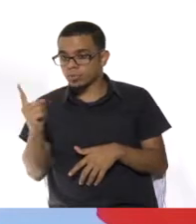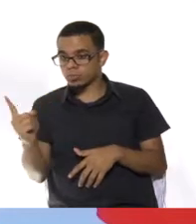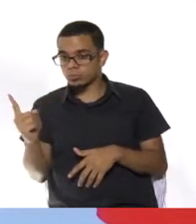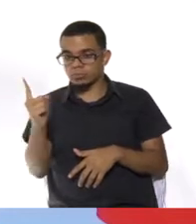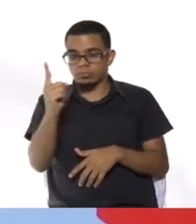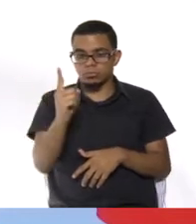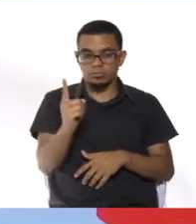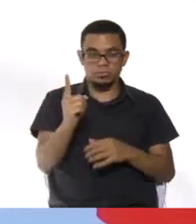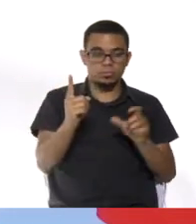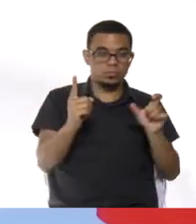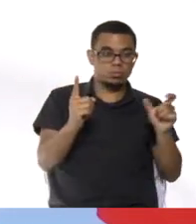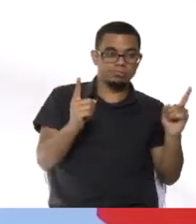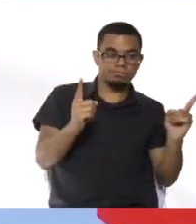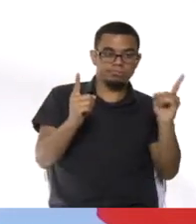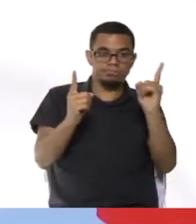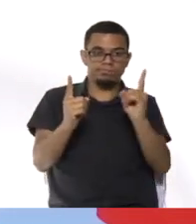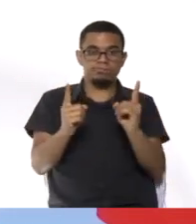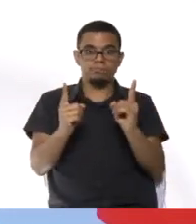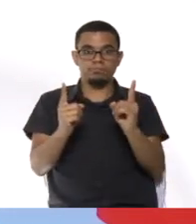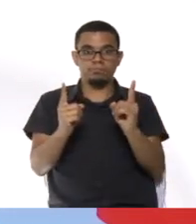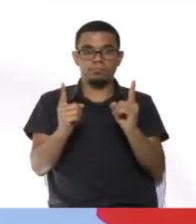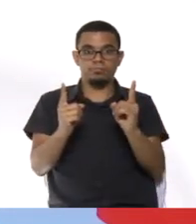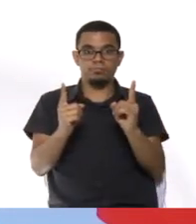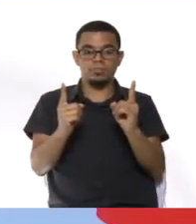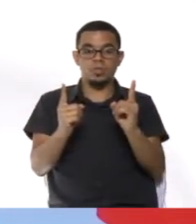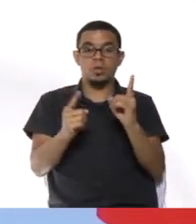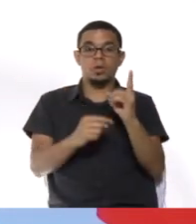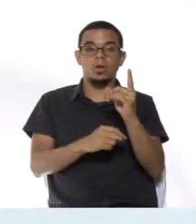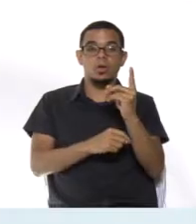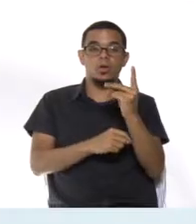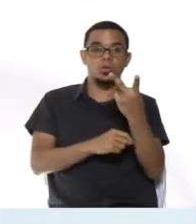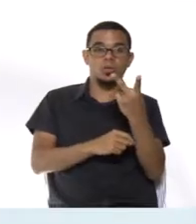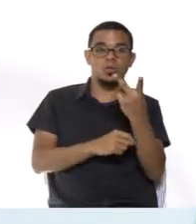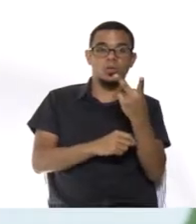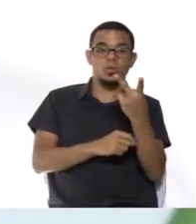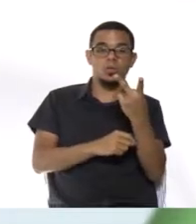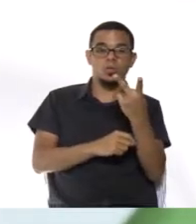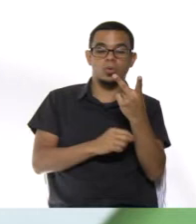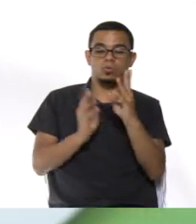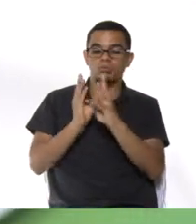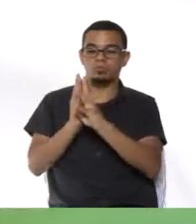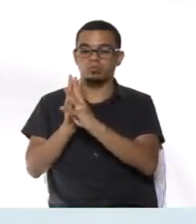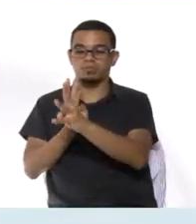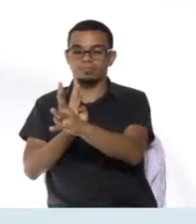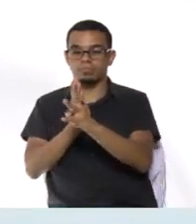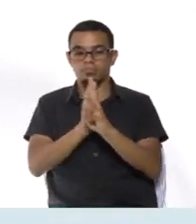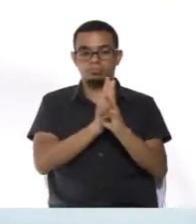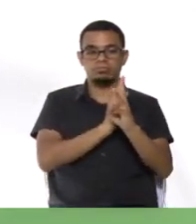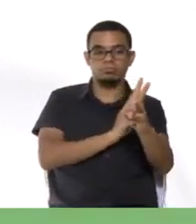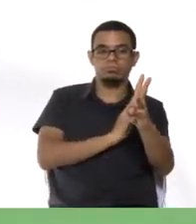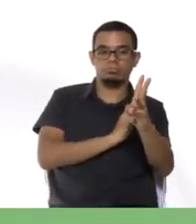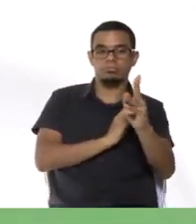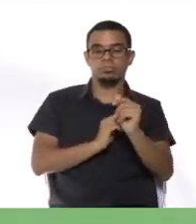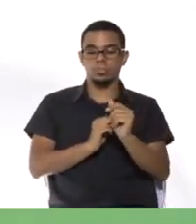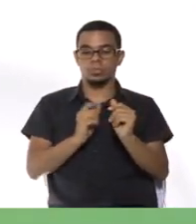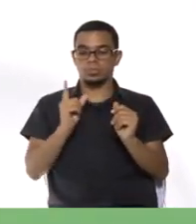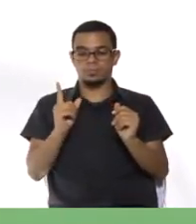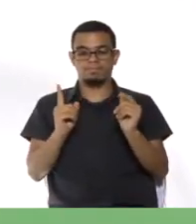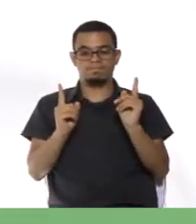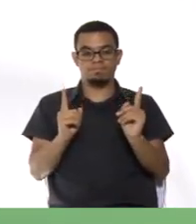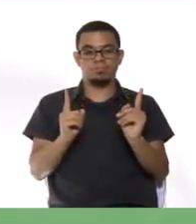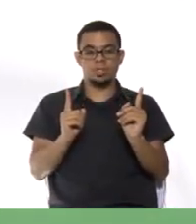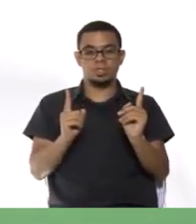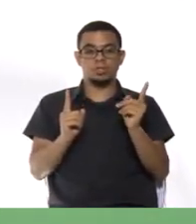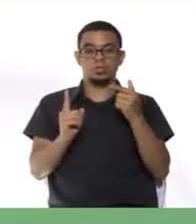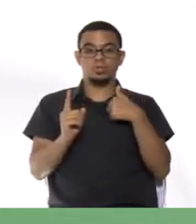el pañuelo. Y después que tengan 2 columnas, cada grupo, el que tiene el pañuelo va a decir, esta